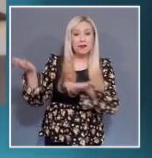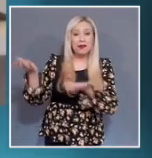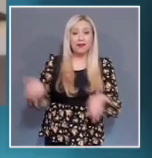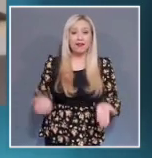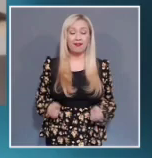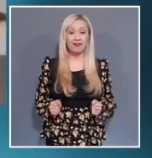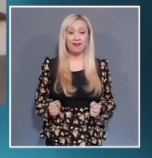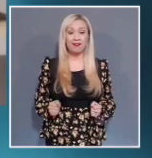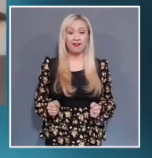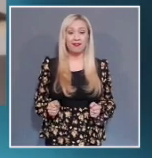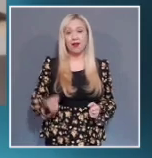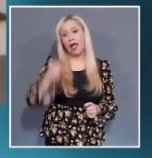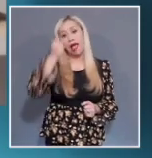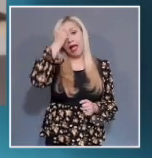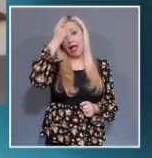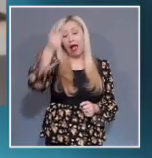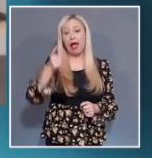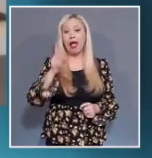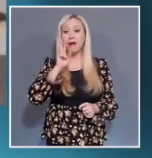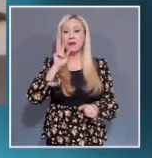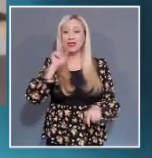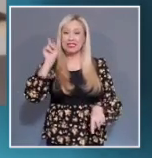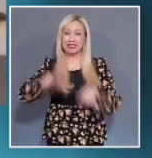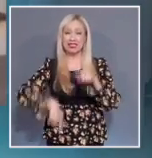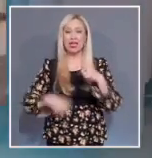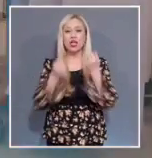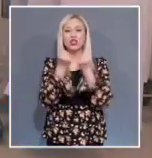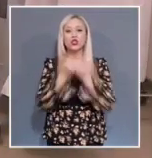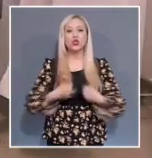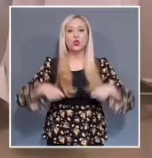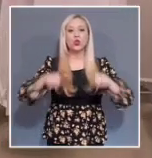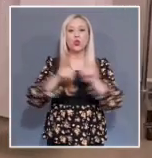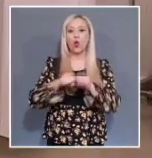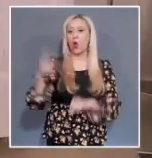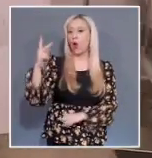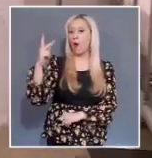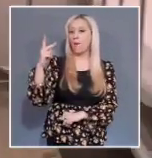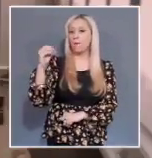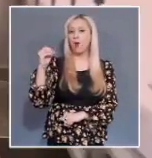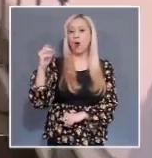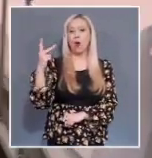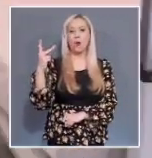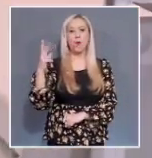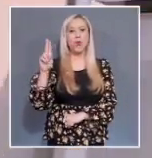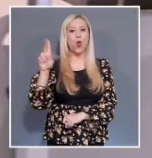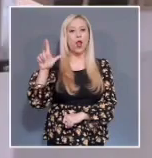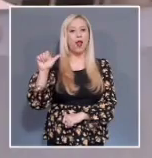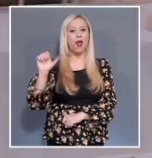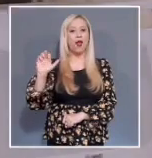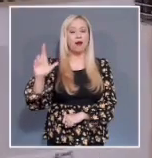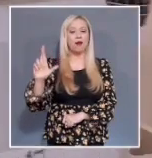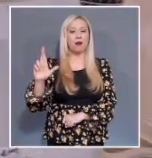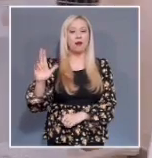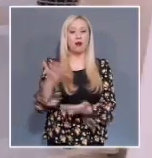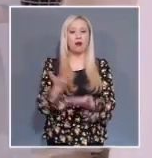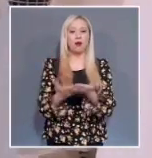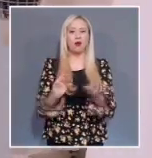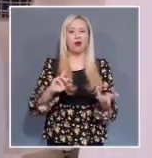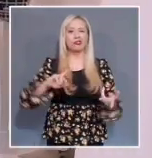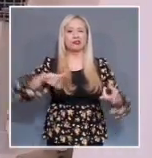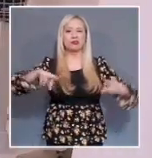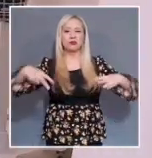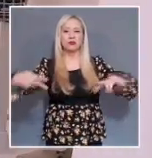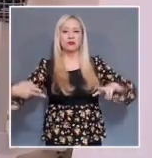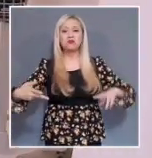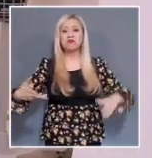como alternativa pues discursiva o demagógica. La cura para este mal de México no